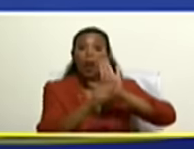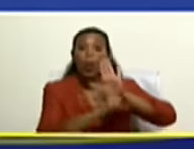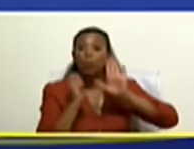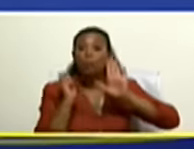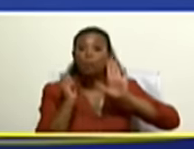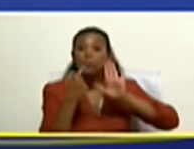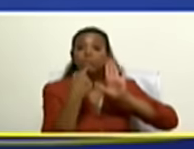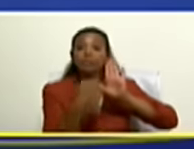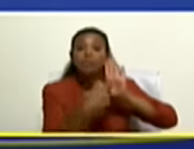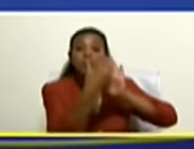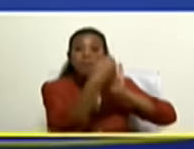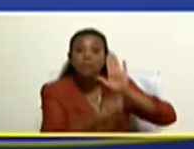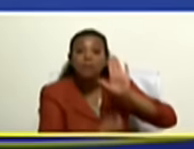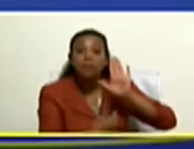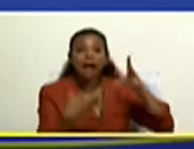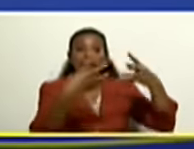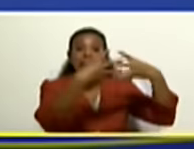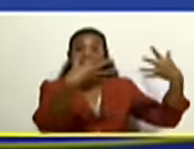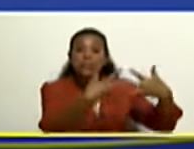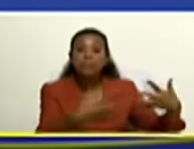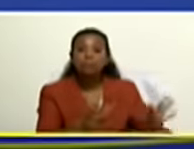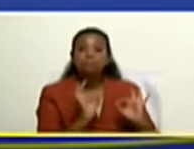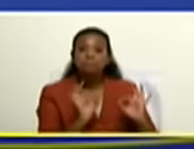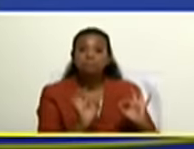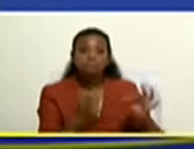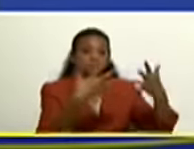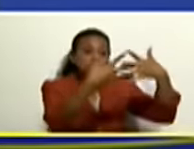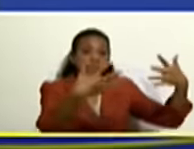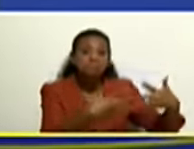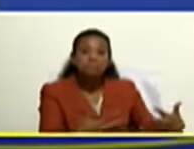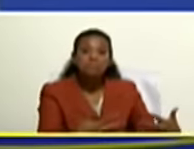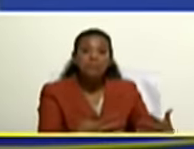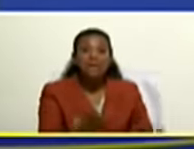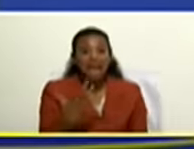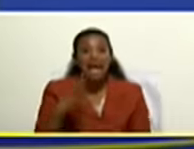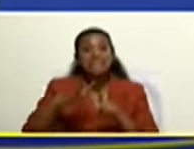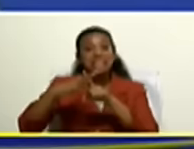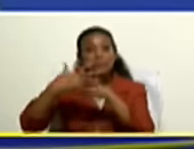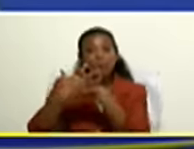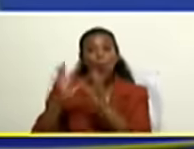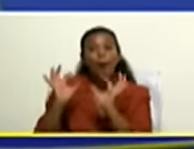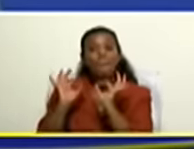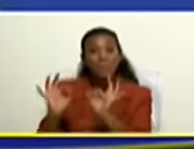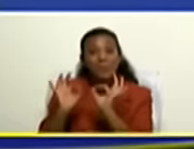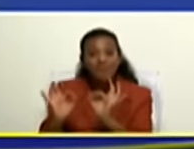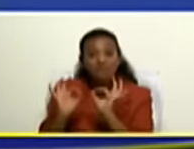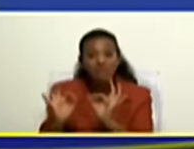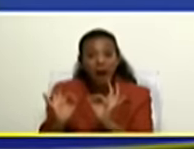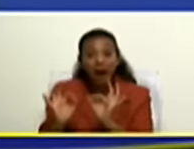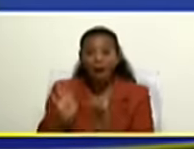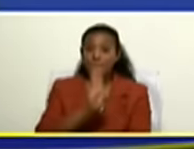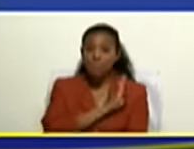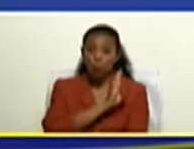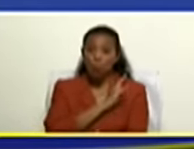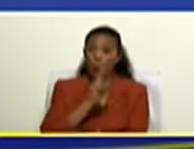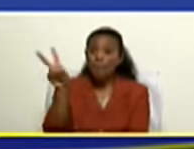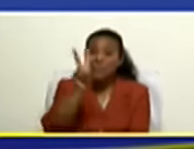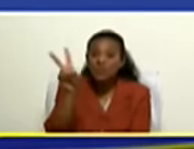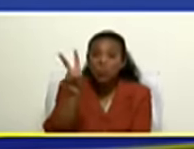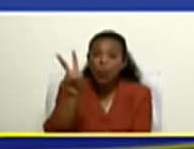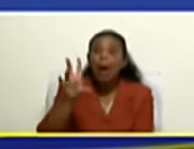señala textualmente que los asuntos de especial trascendencia